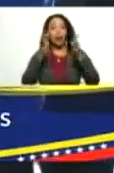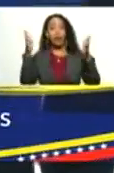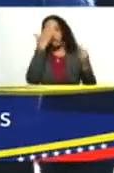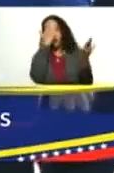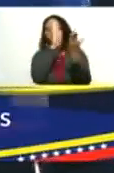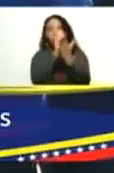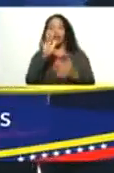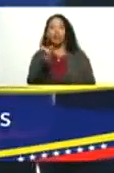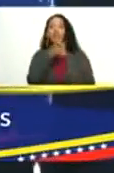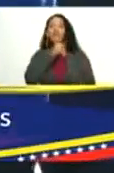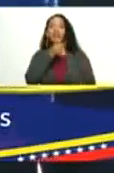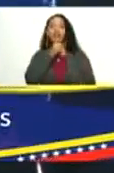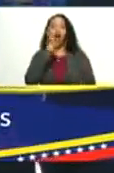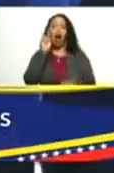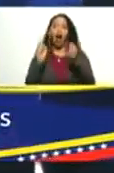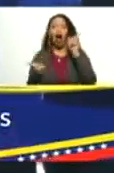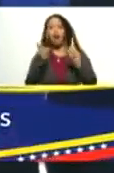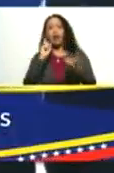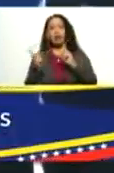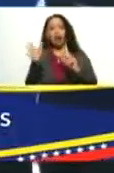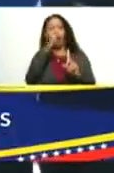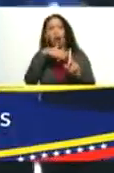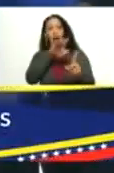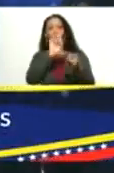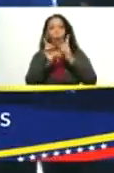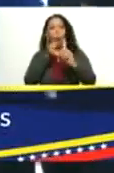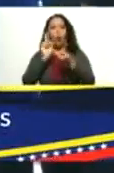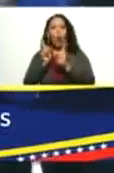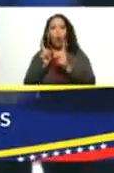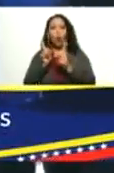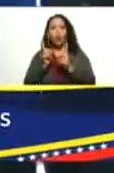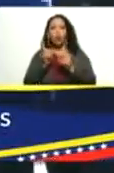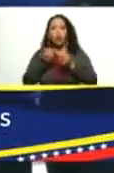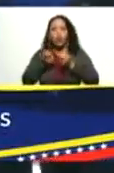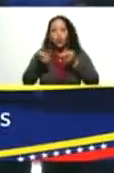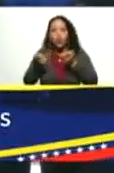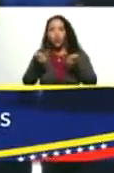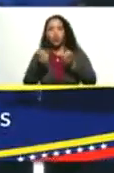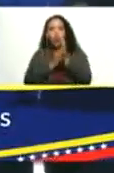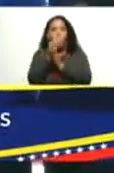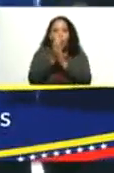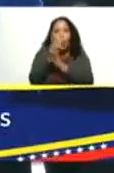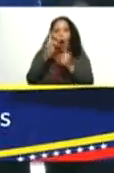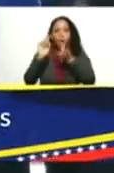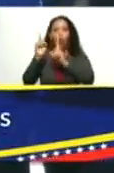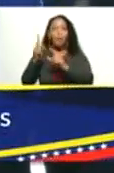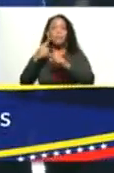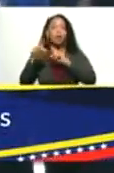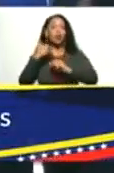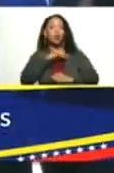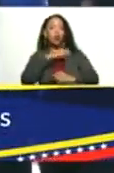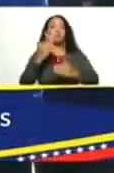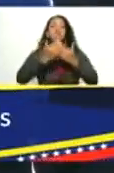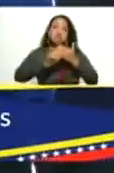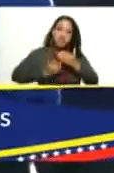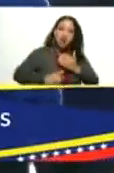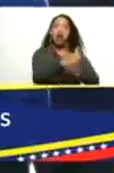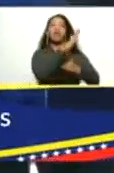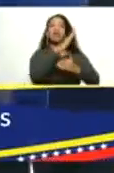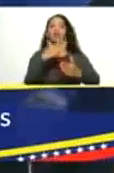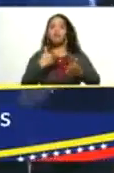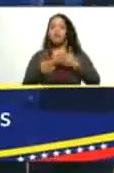enfrentando dificultades, a veces perturbaciones, conspiraciones, sanciones, complot, pero lo que vamos es para adelante con